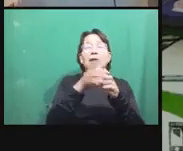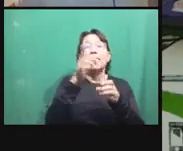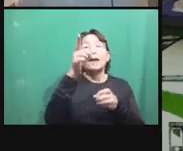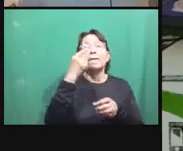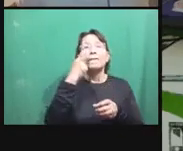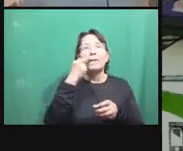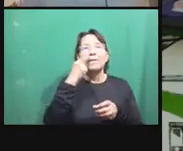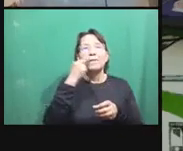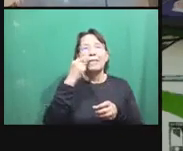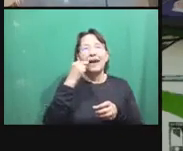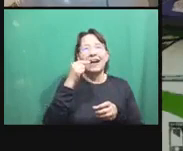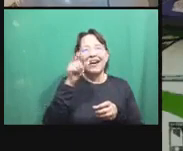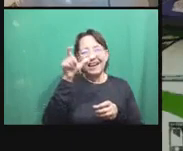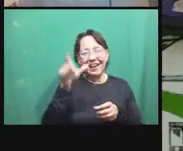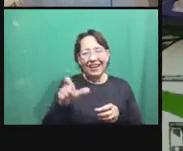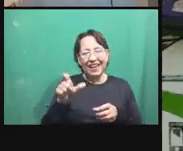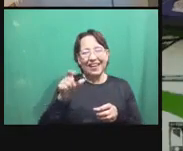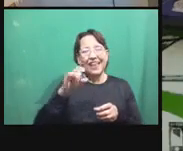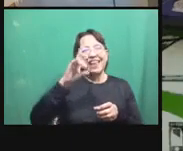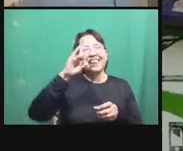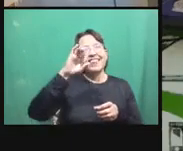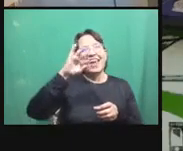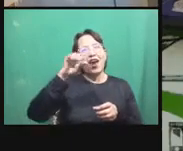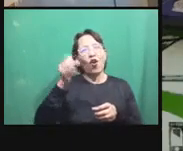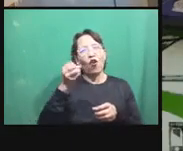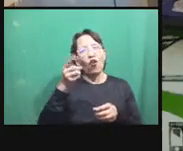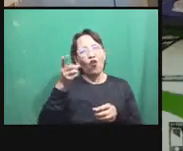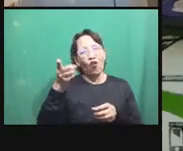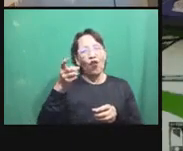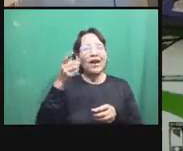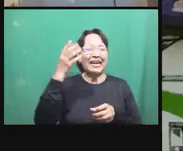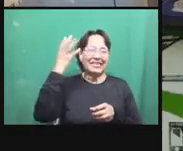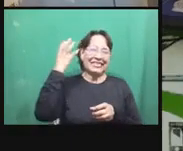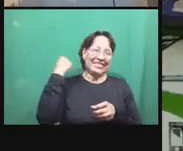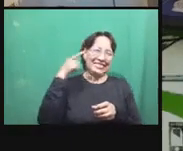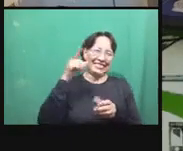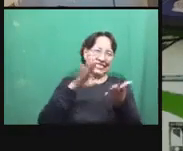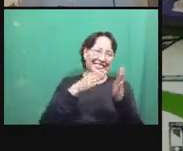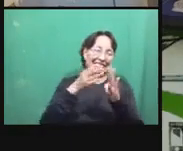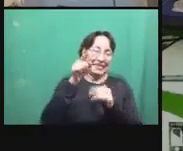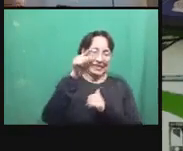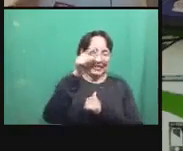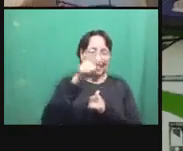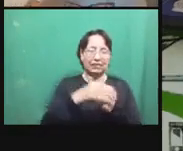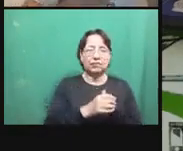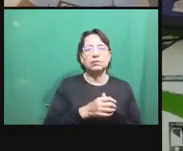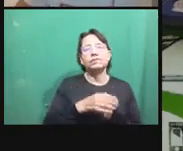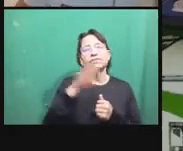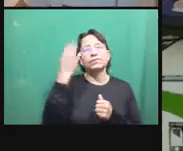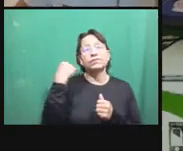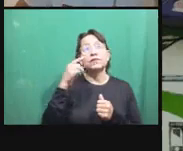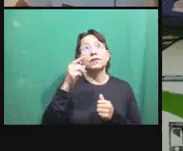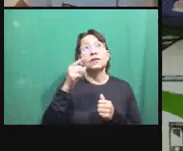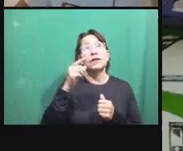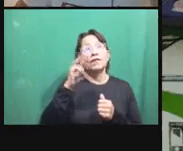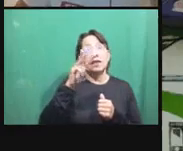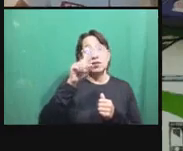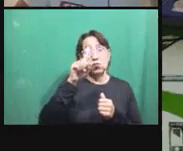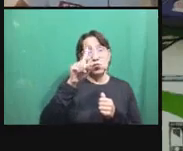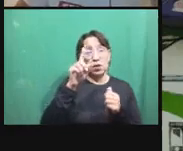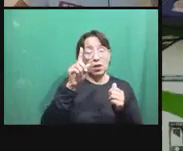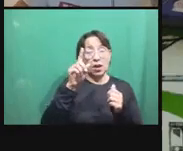Becerra, líderes sociales que hoy en día han cambiado la panorama del graffiti en el país. El día 31 de agosto de este mismo